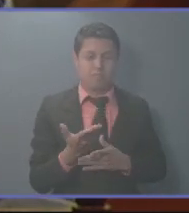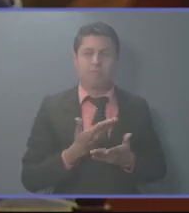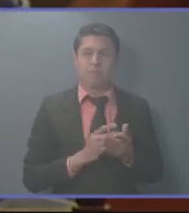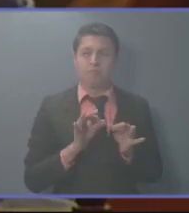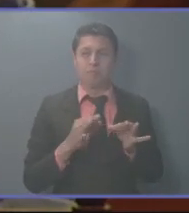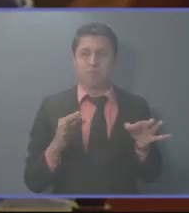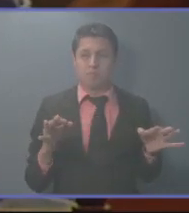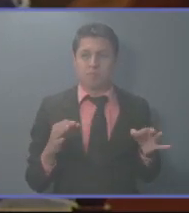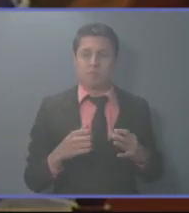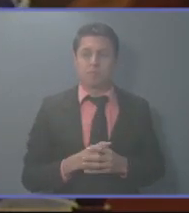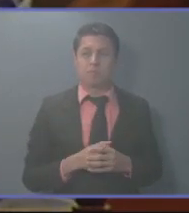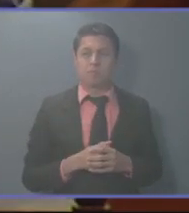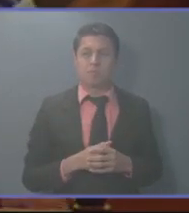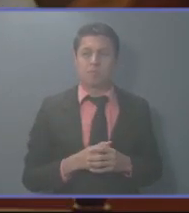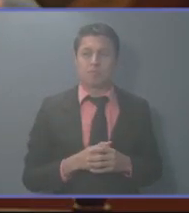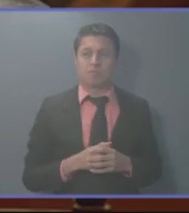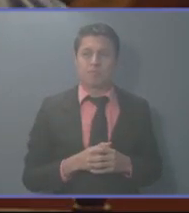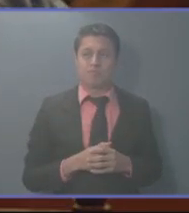texto,